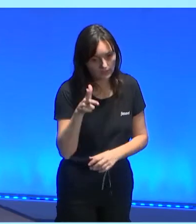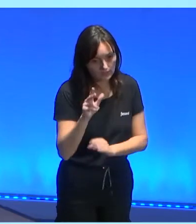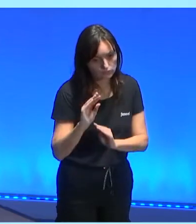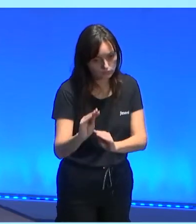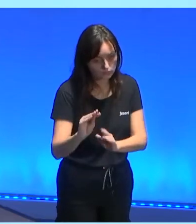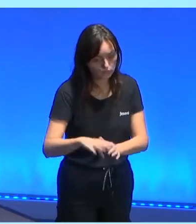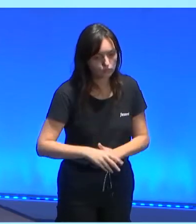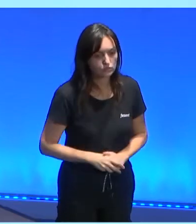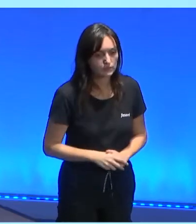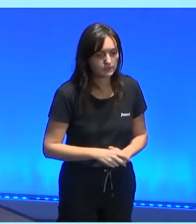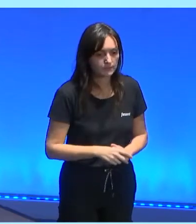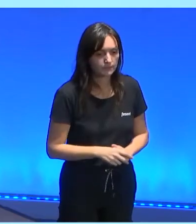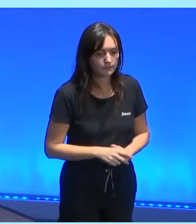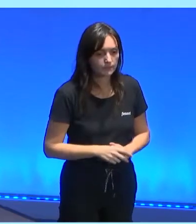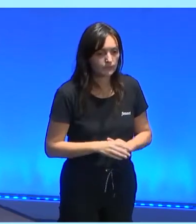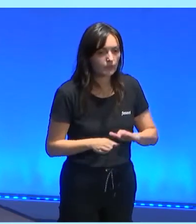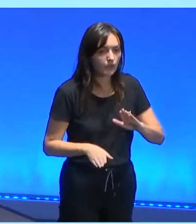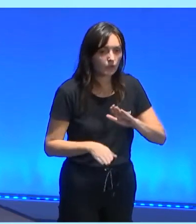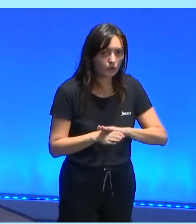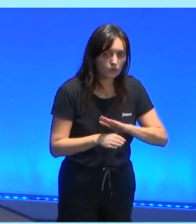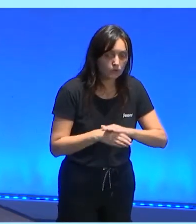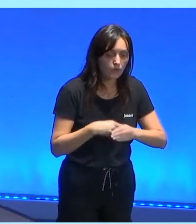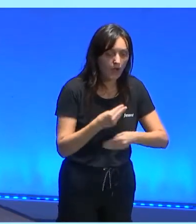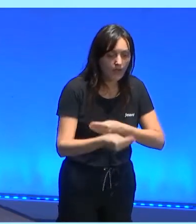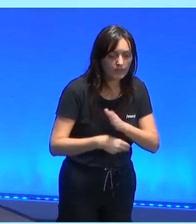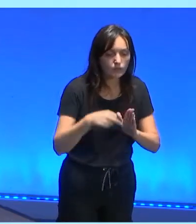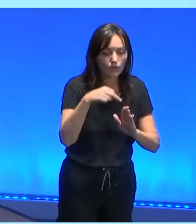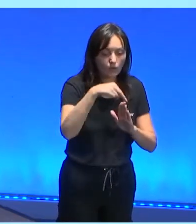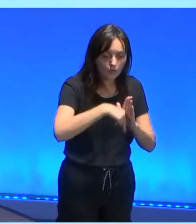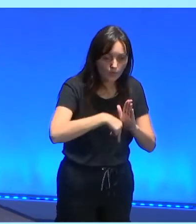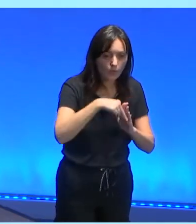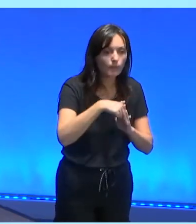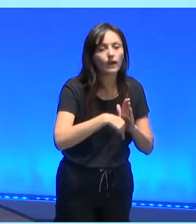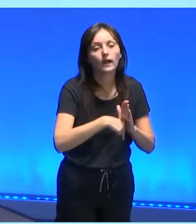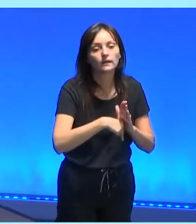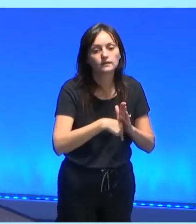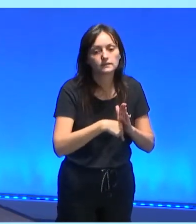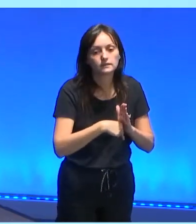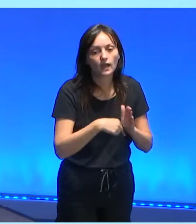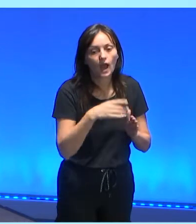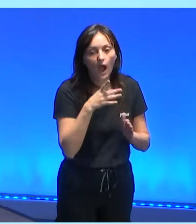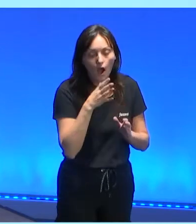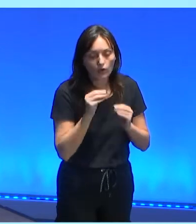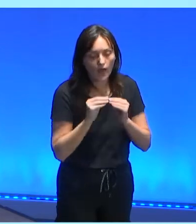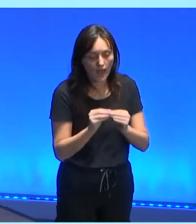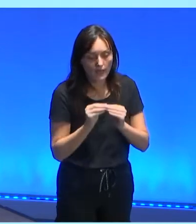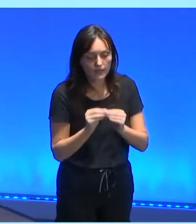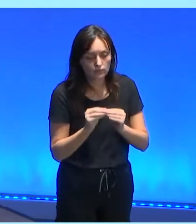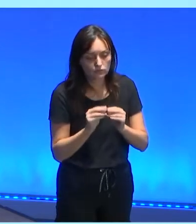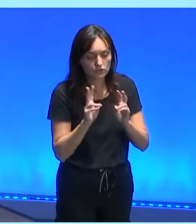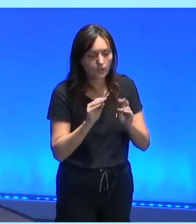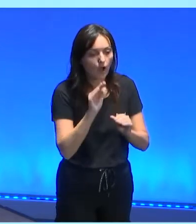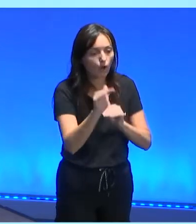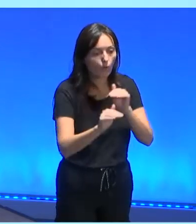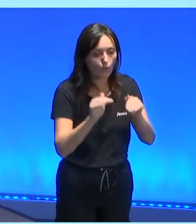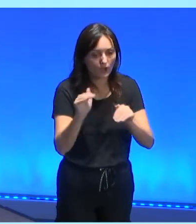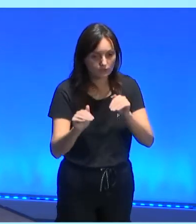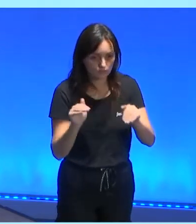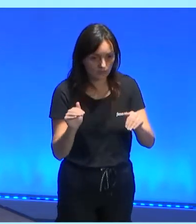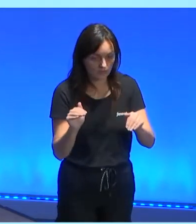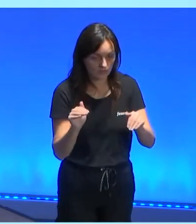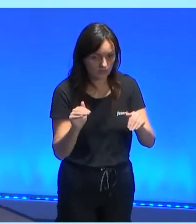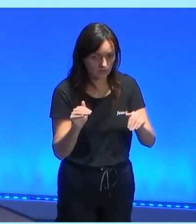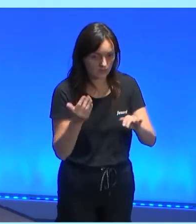derechos. Y hemos seguido generando normativa. Estamos ahora en este momento con la convocatoria para